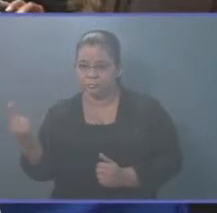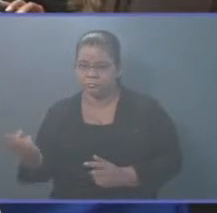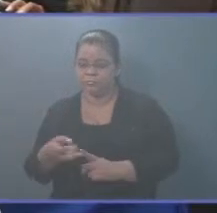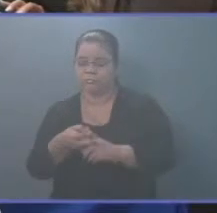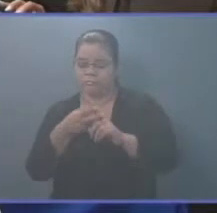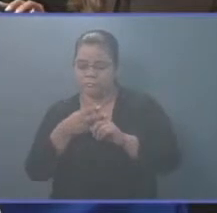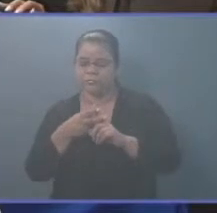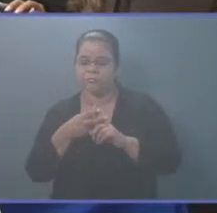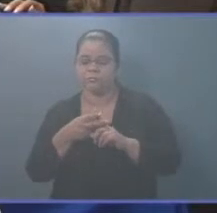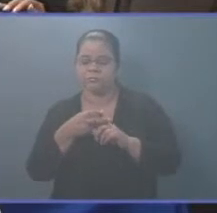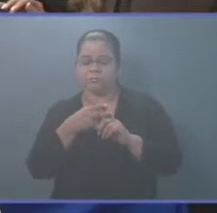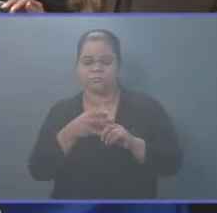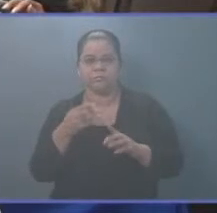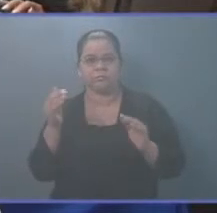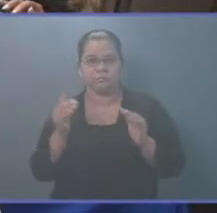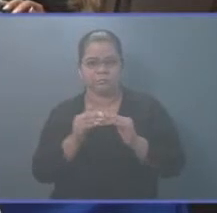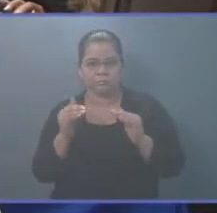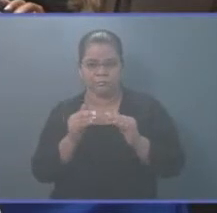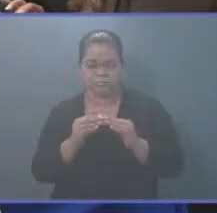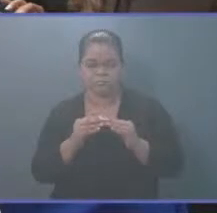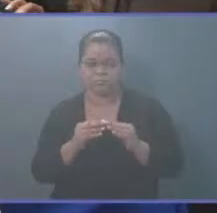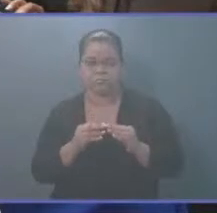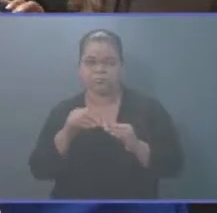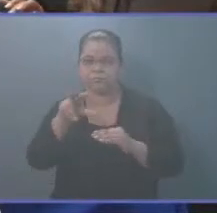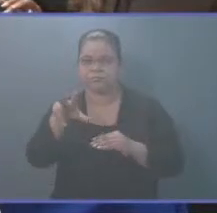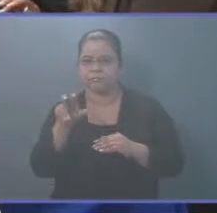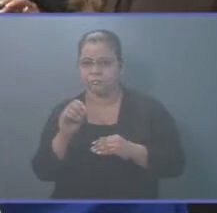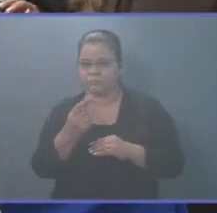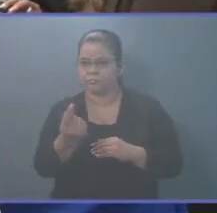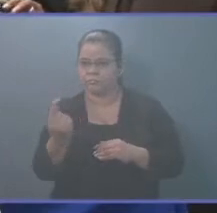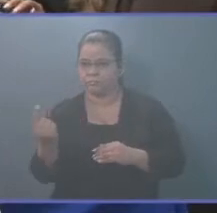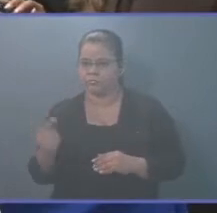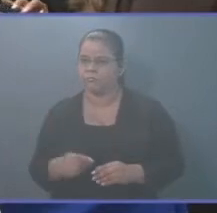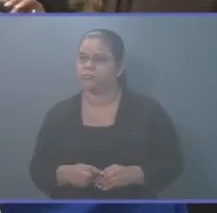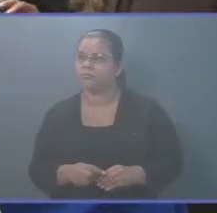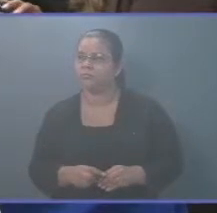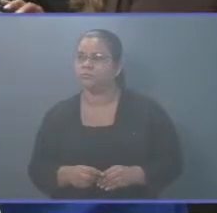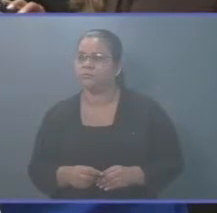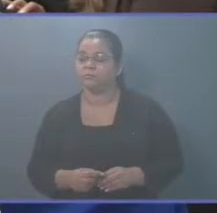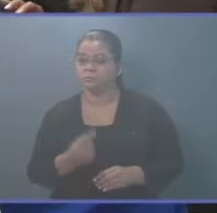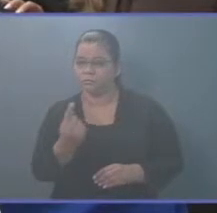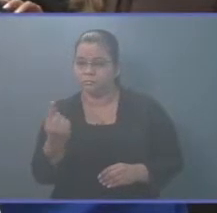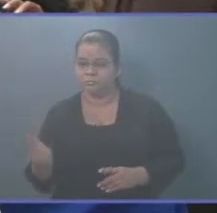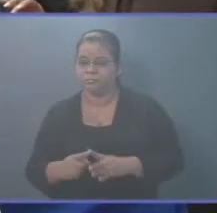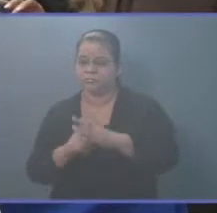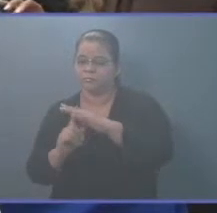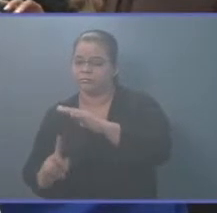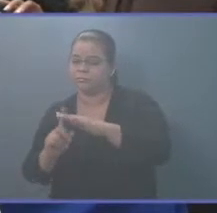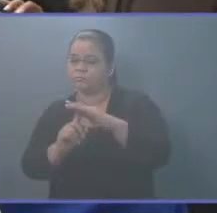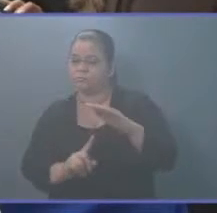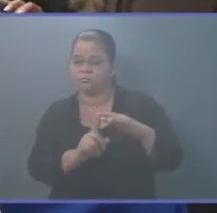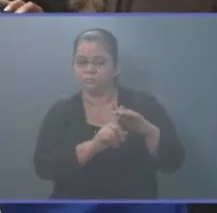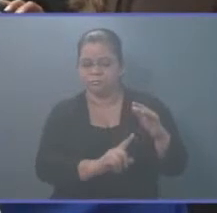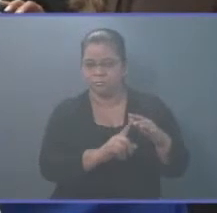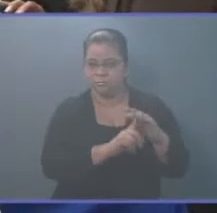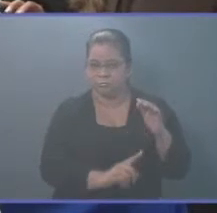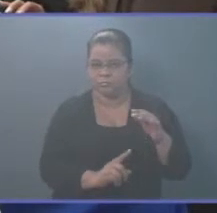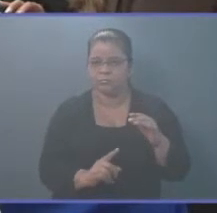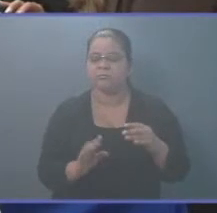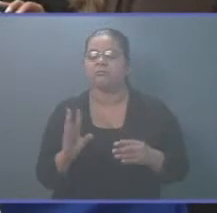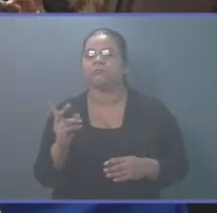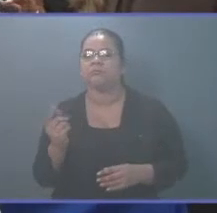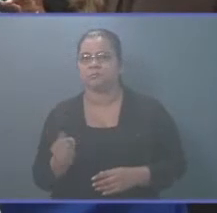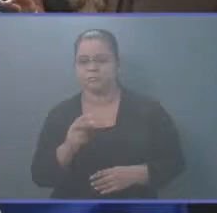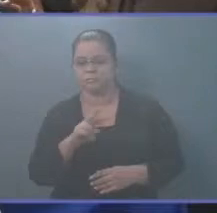en dicho periodo corresponden a 30 personas y la desaparición de personas en dicho periodo